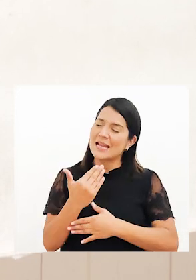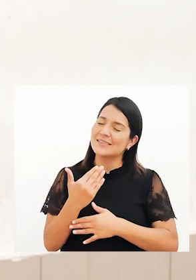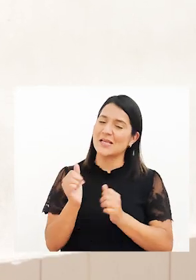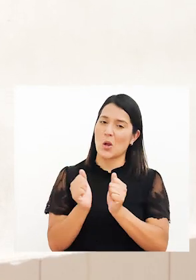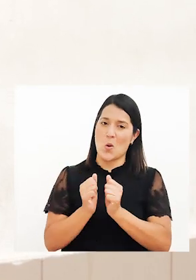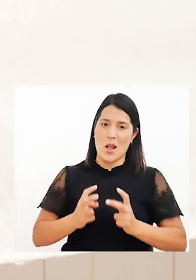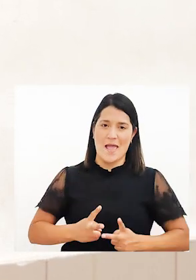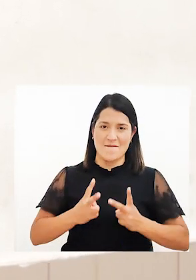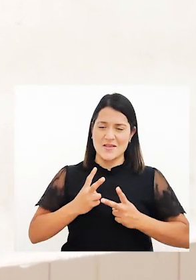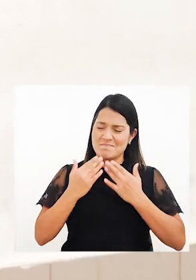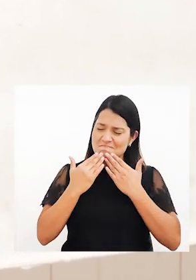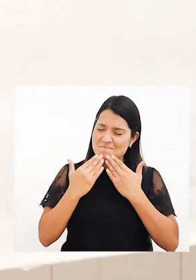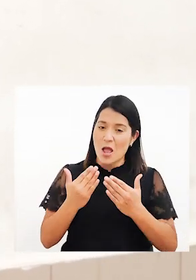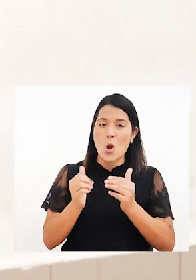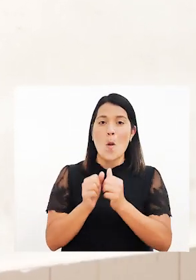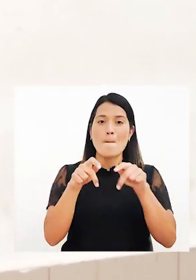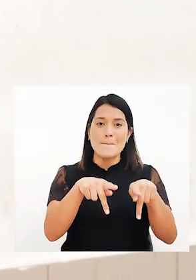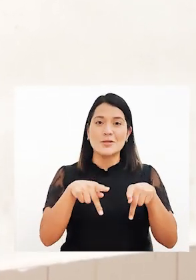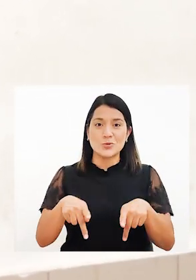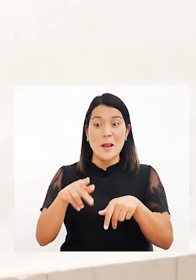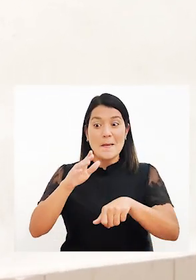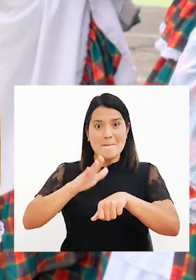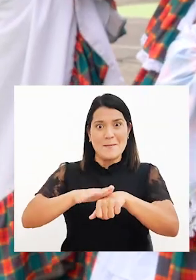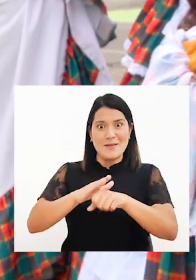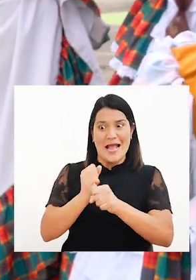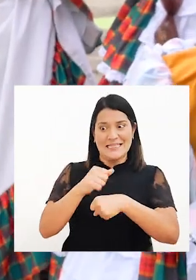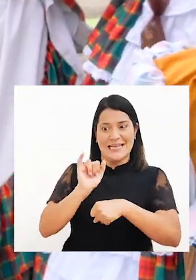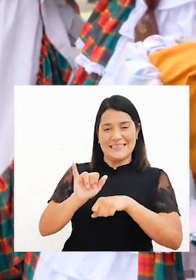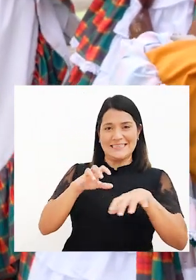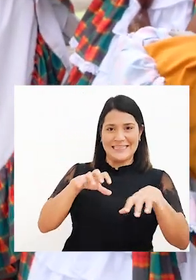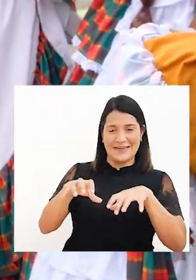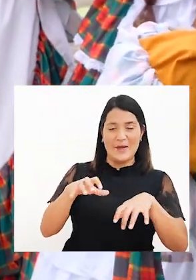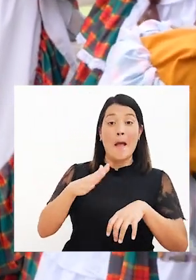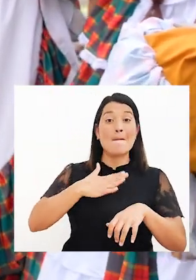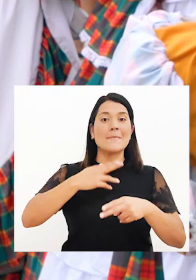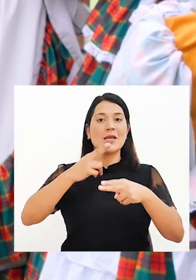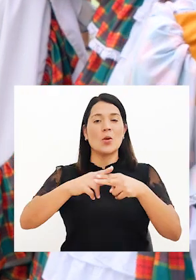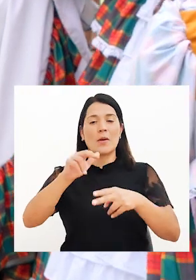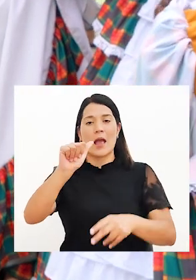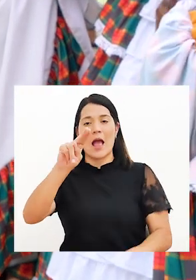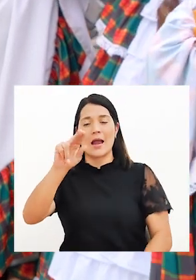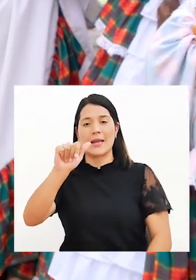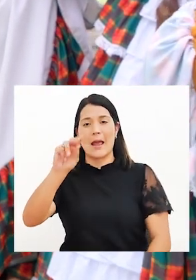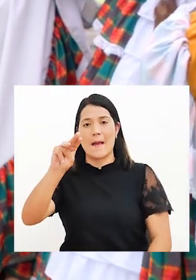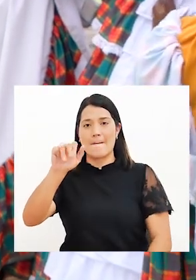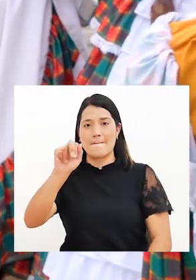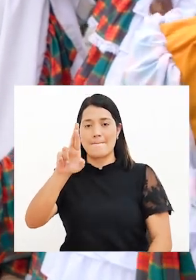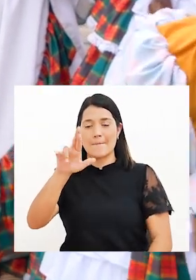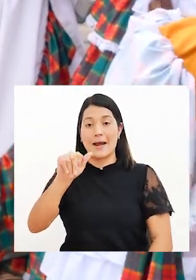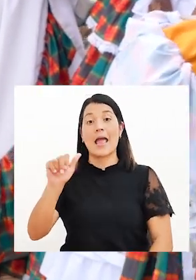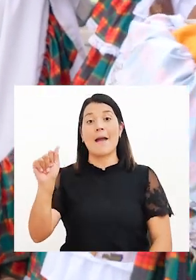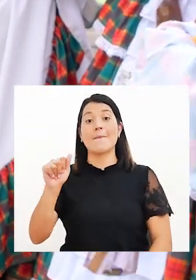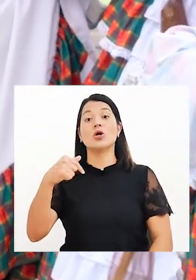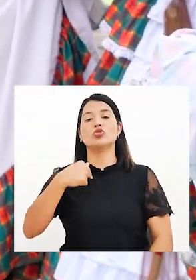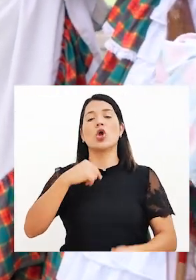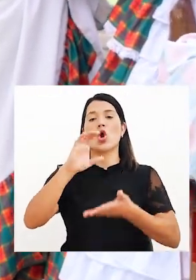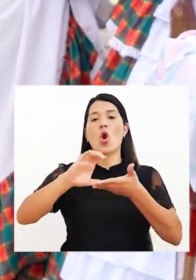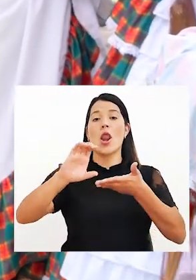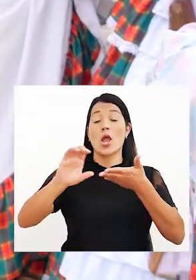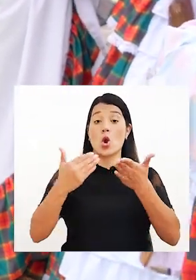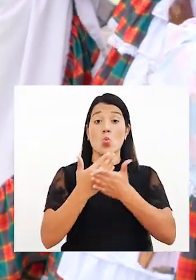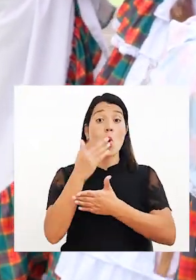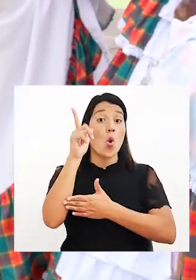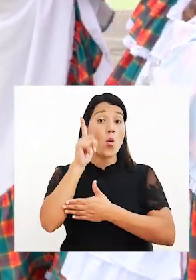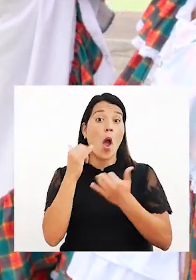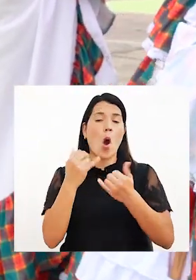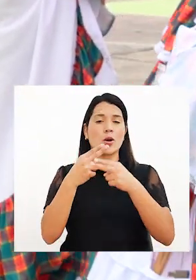personas que hicieron posible este gran evento. Hola, mi nombre es Ana María Amador, soy del Liceo Nuevo de Limón,